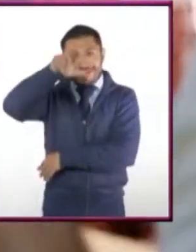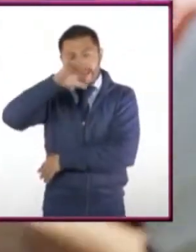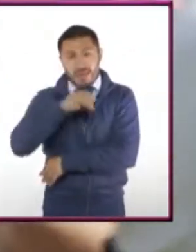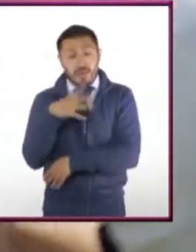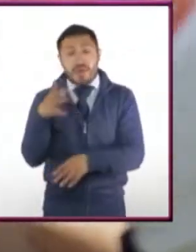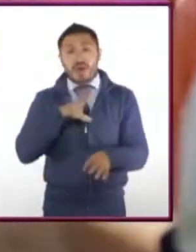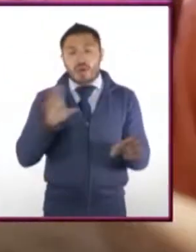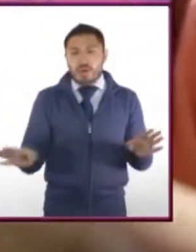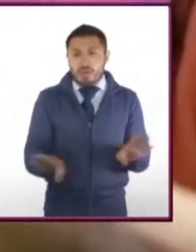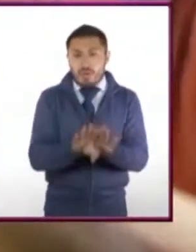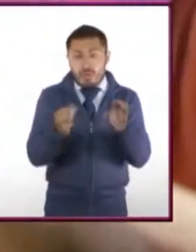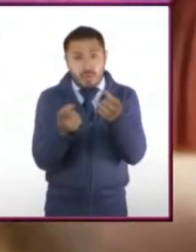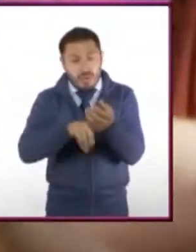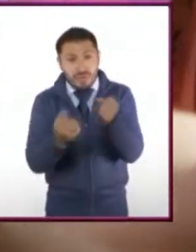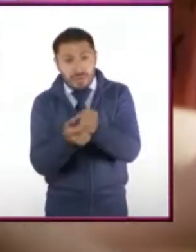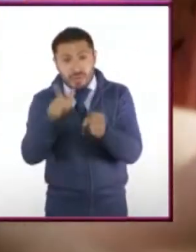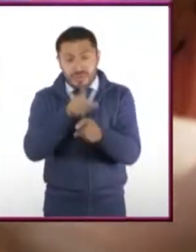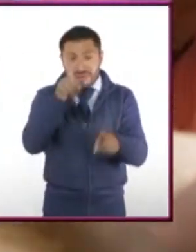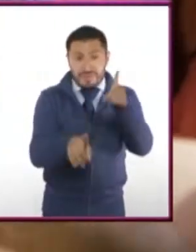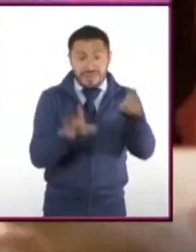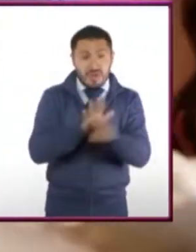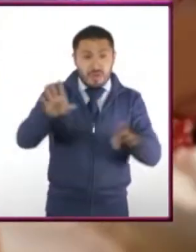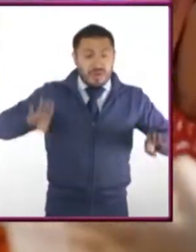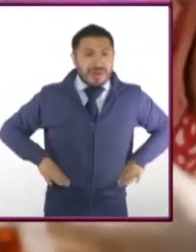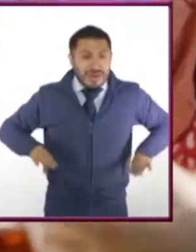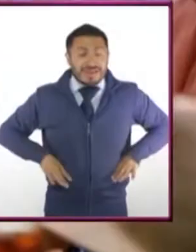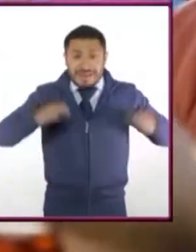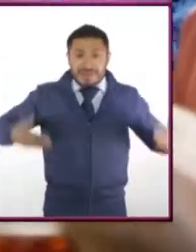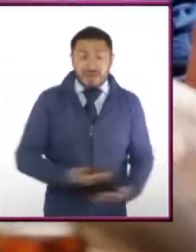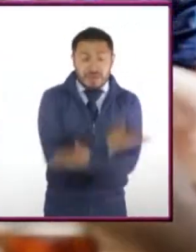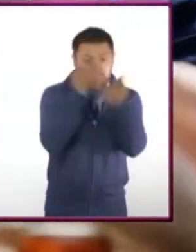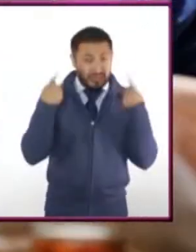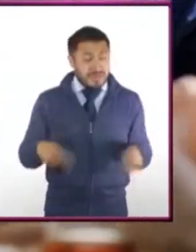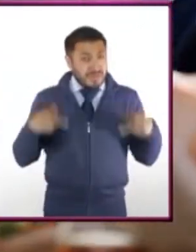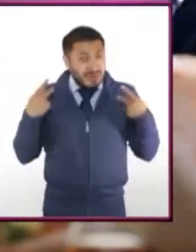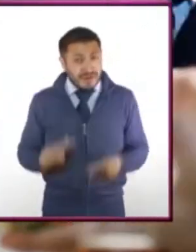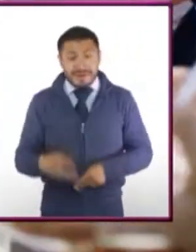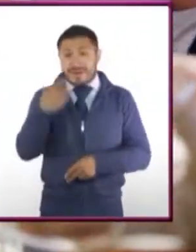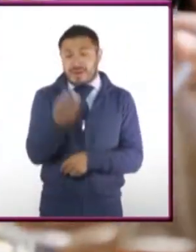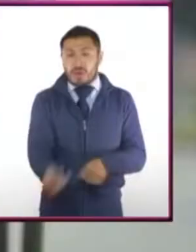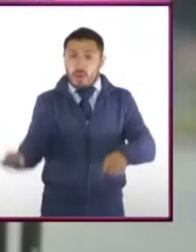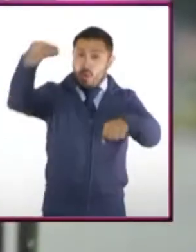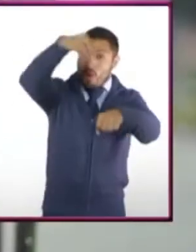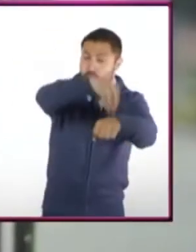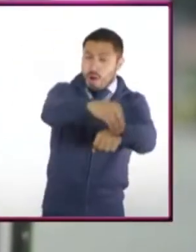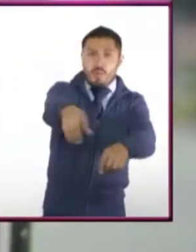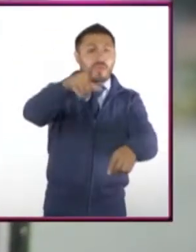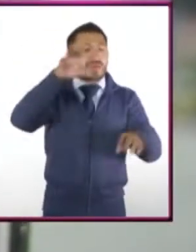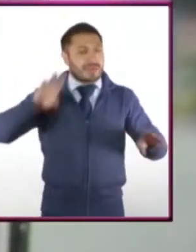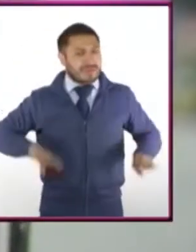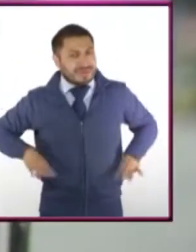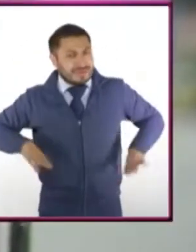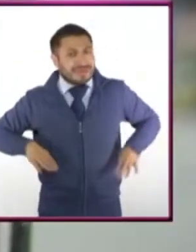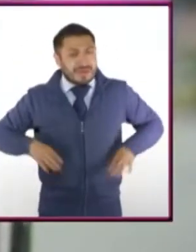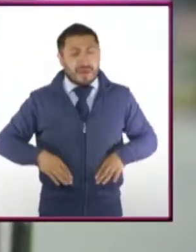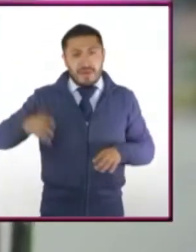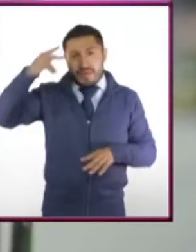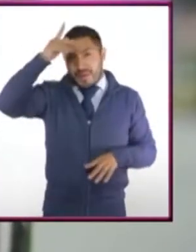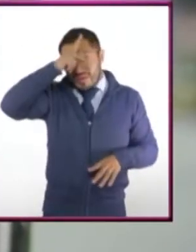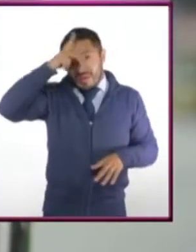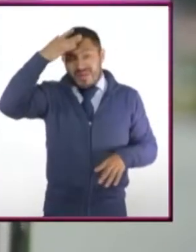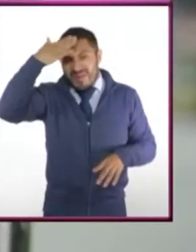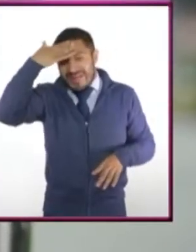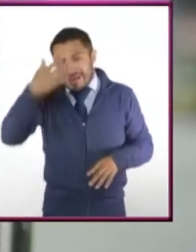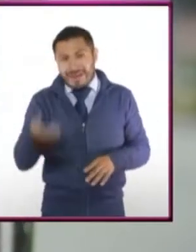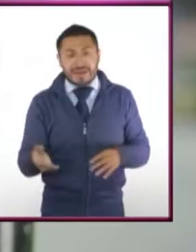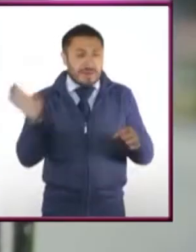construcción social y cultural. En función de las características sexuales de nacimiento de las personas, se les atribuyen determinadas